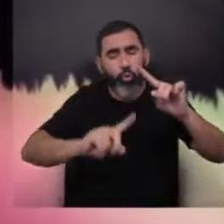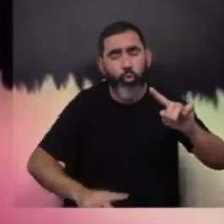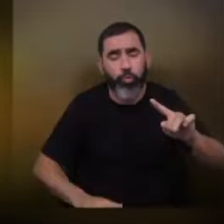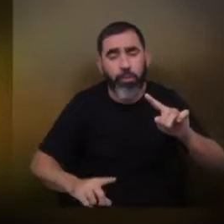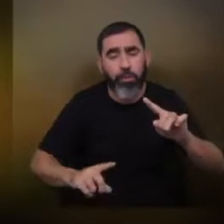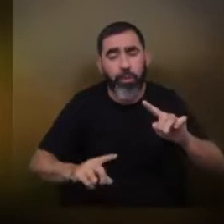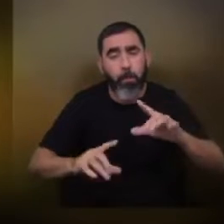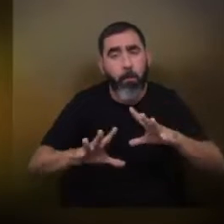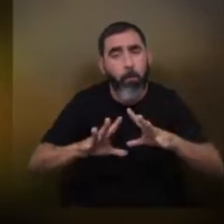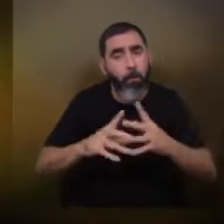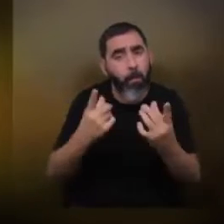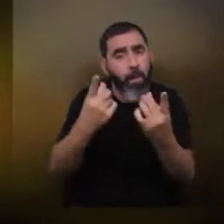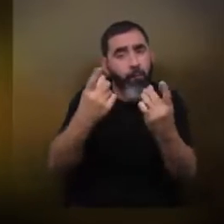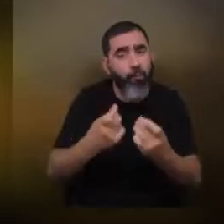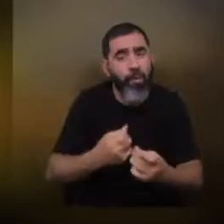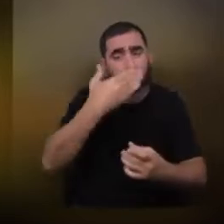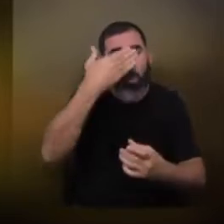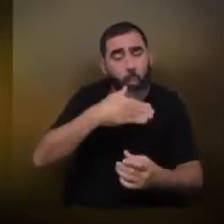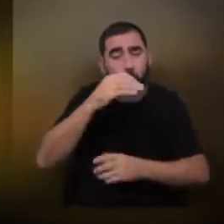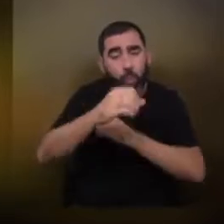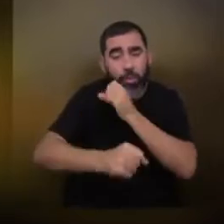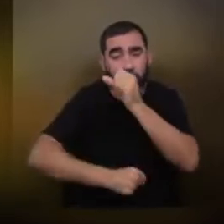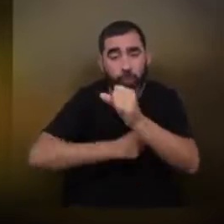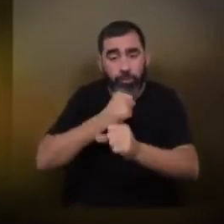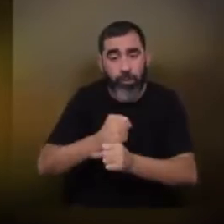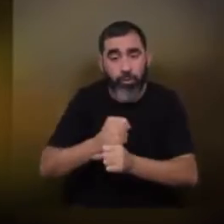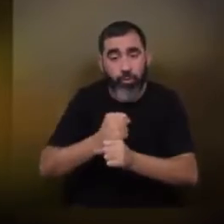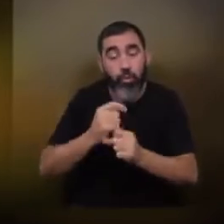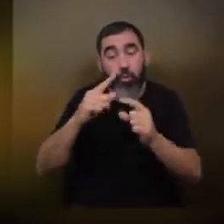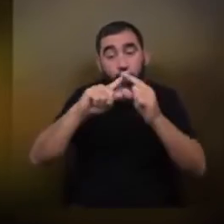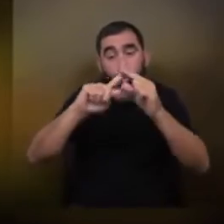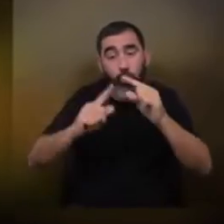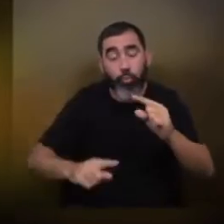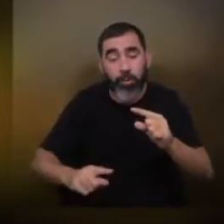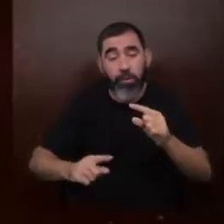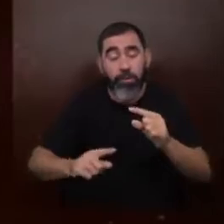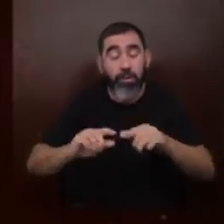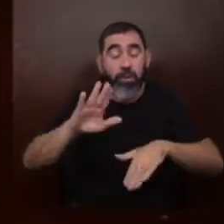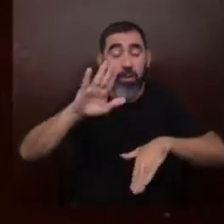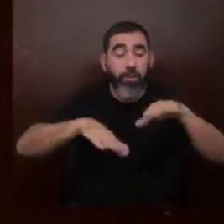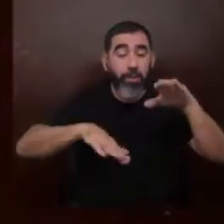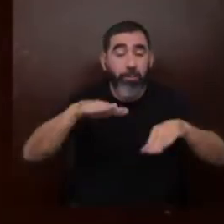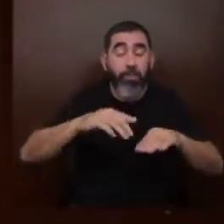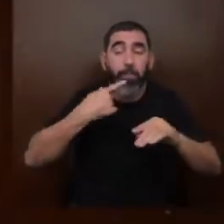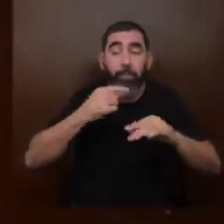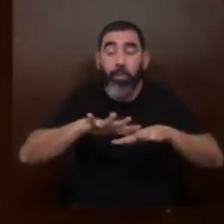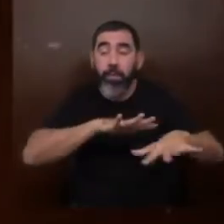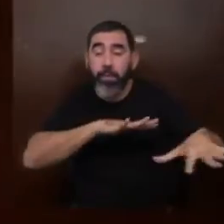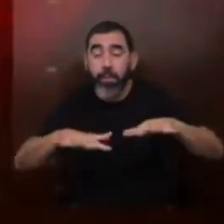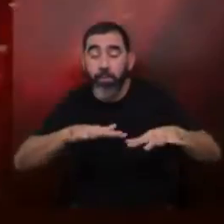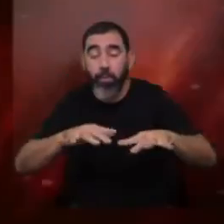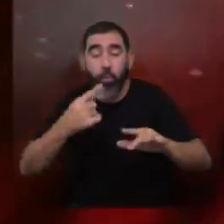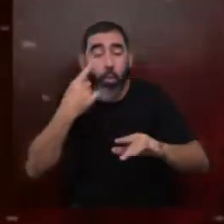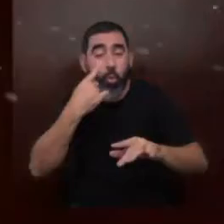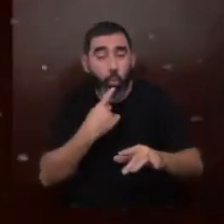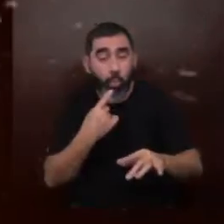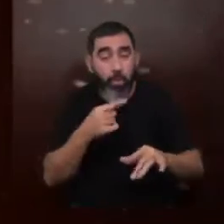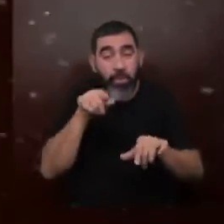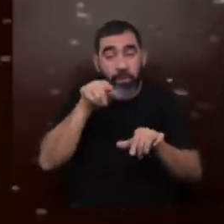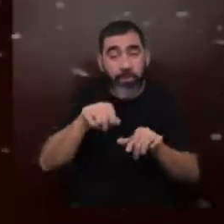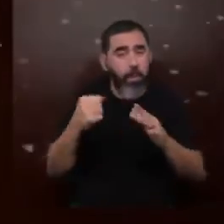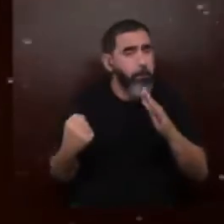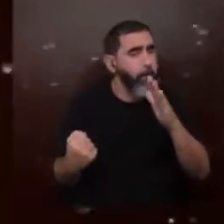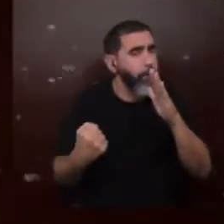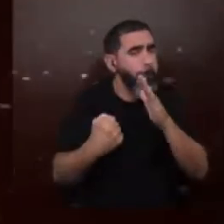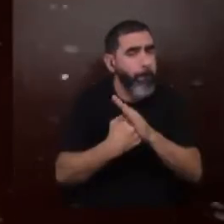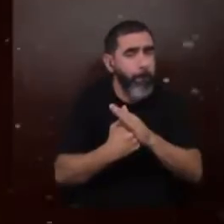geomagnéticas más intensas de las últimas décadas. Las tormentas se clasifican, al igual que por ejemplo los terremotos, en una escala. Esta llegó al máximo